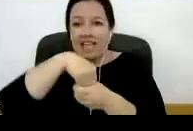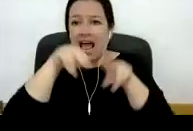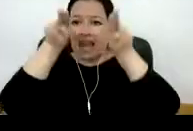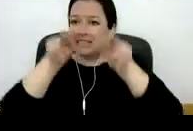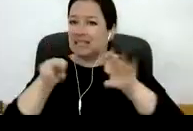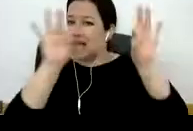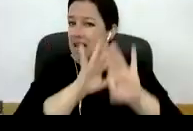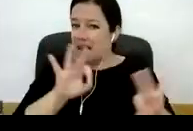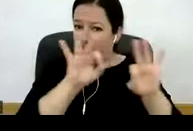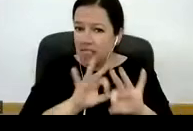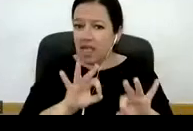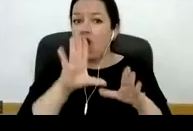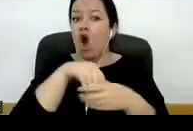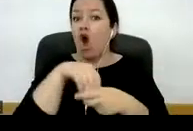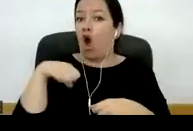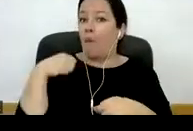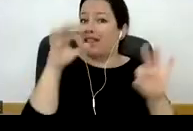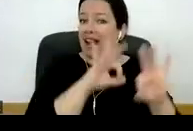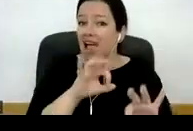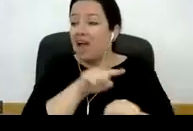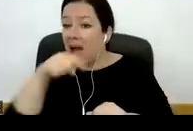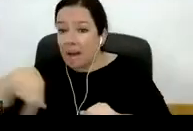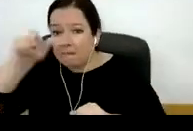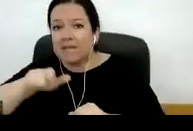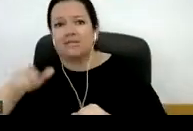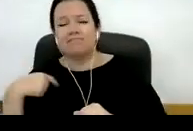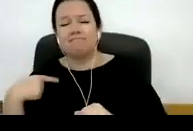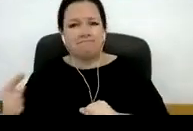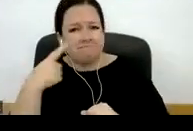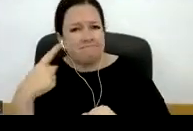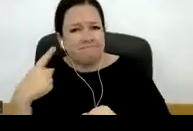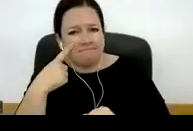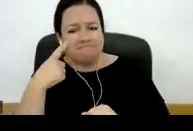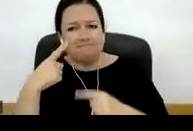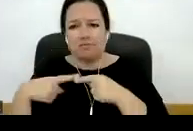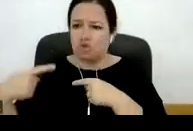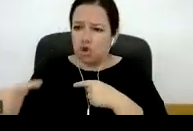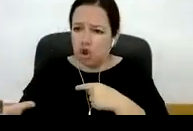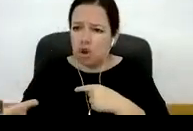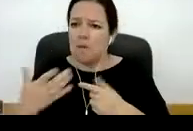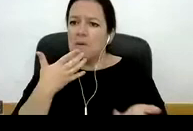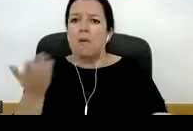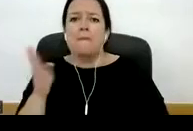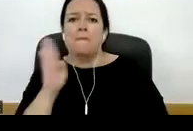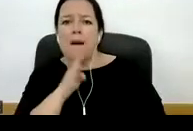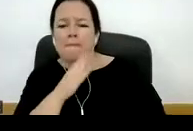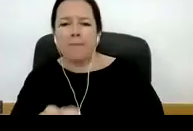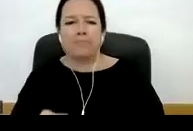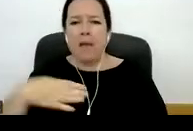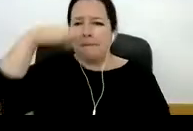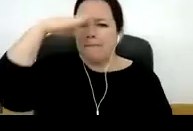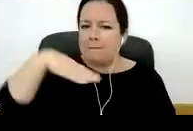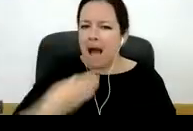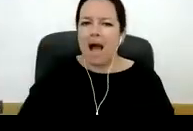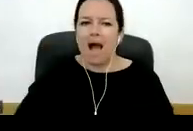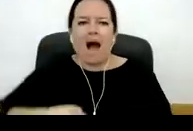que no están ingresadas en un hospital y que son las que encontramos en el día a día. Nuestra madre, nuestro padre, nuestra